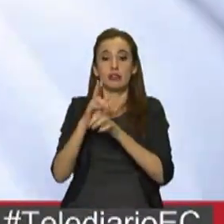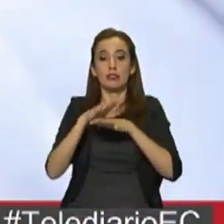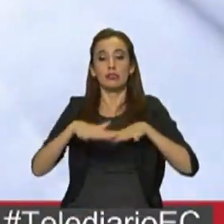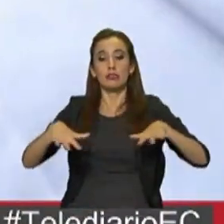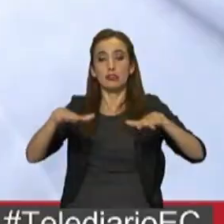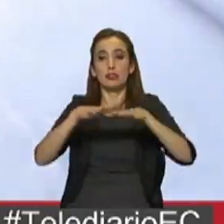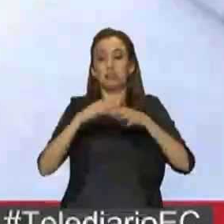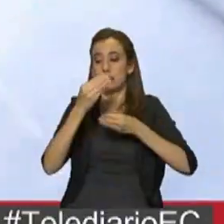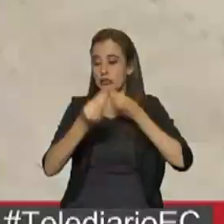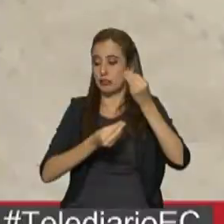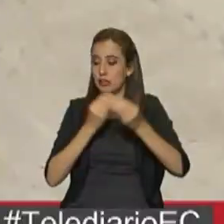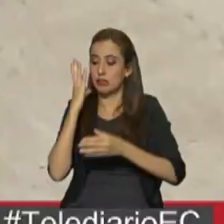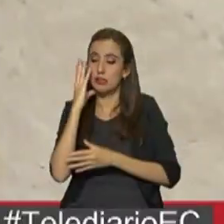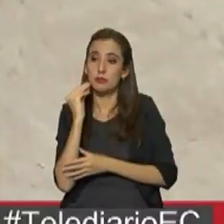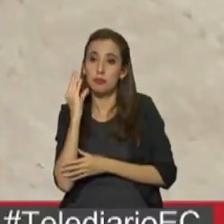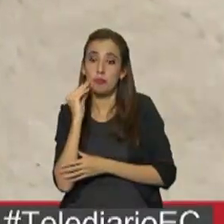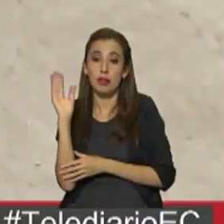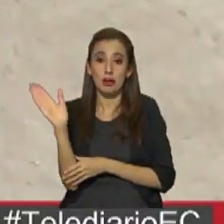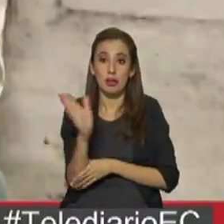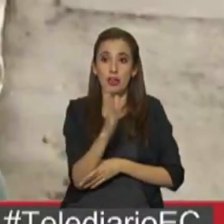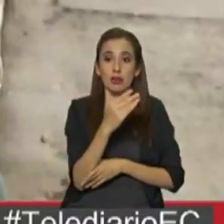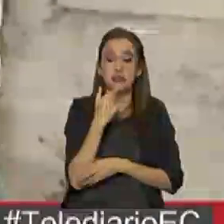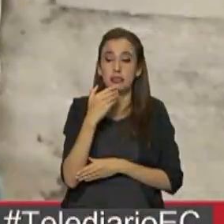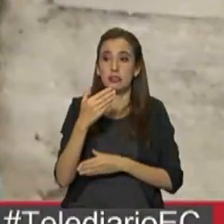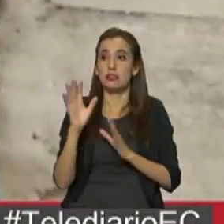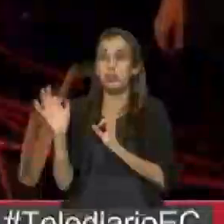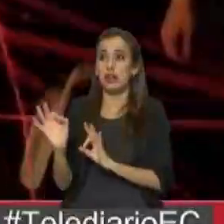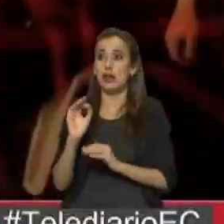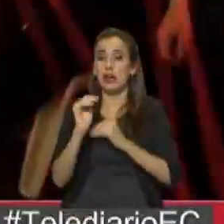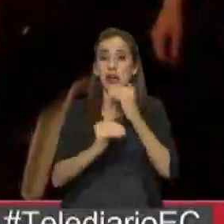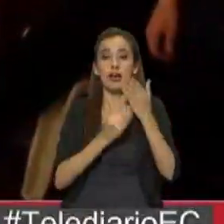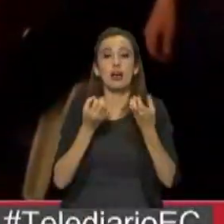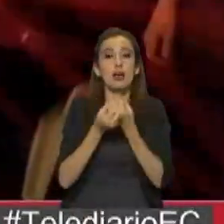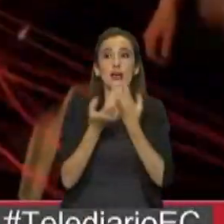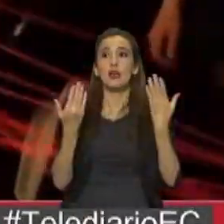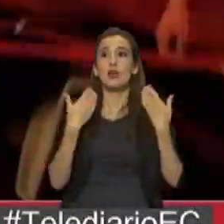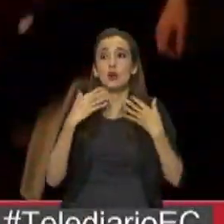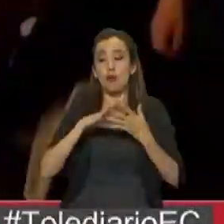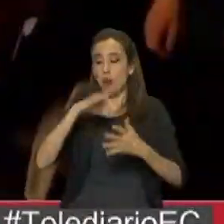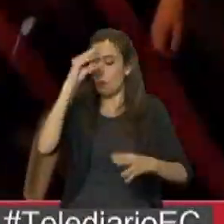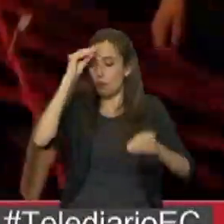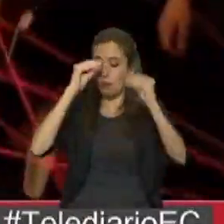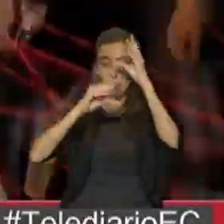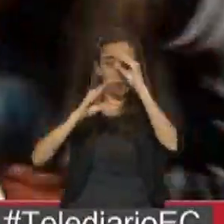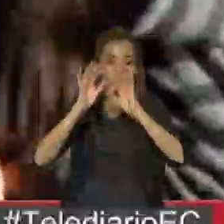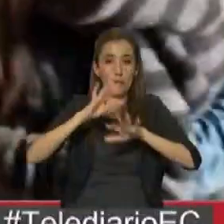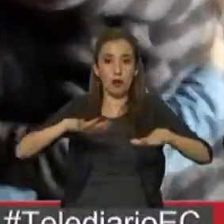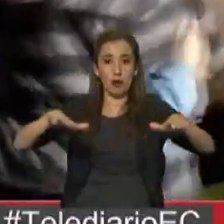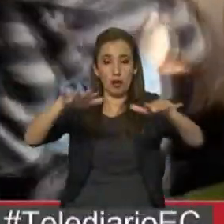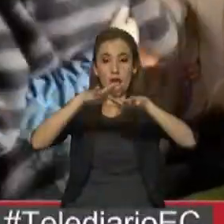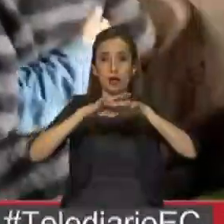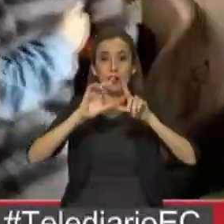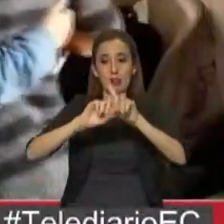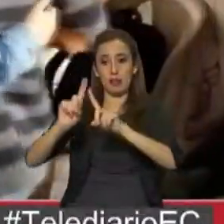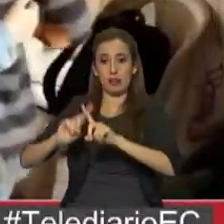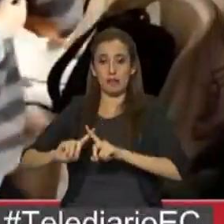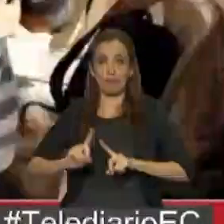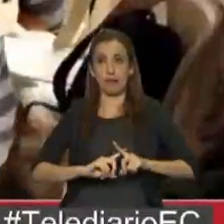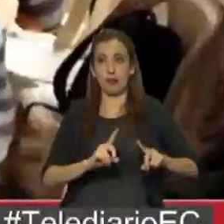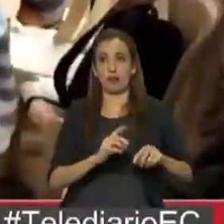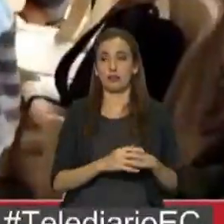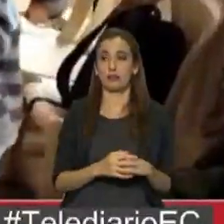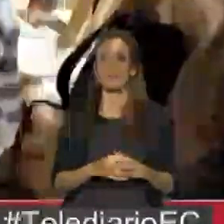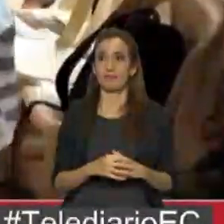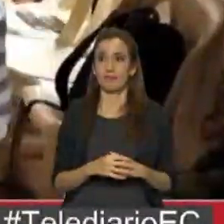realidades y experiencias contenidos que más allá de entretener encaran una reflexión profunda sobre las distintas realidades humanas